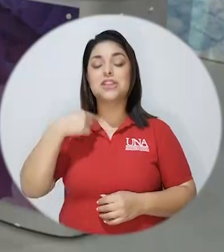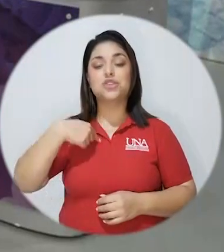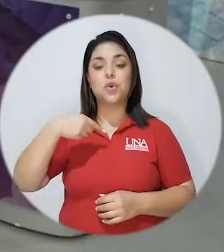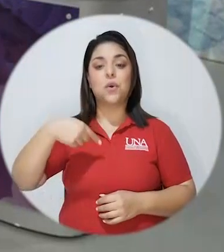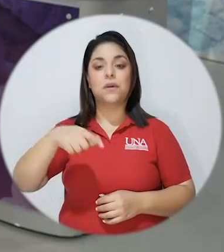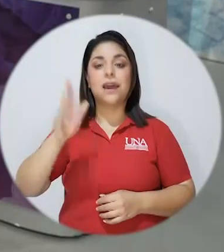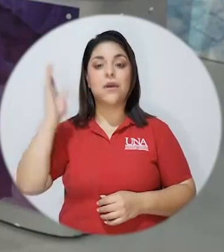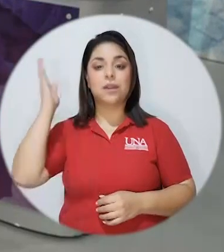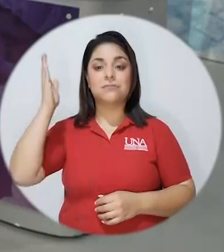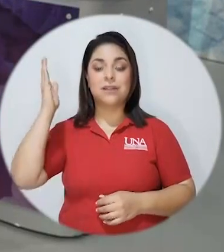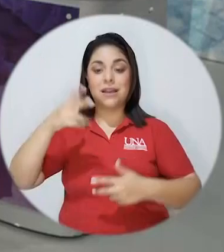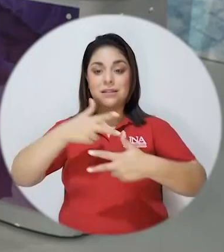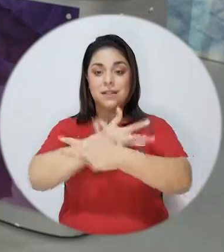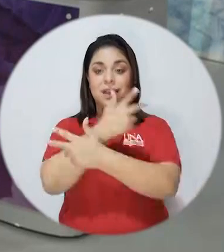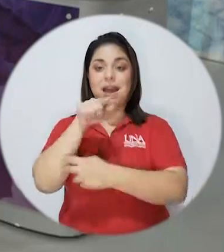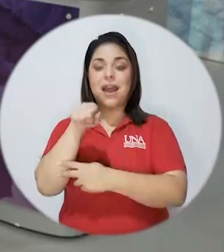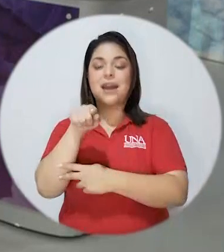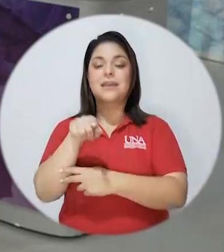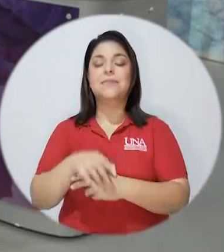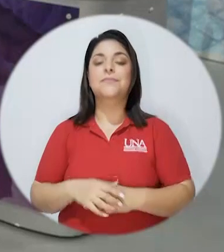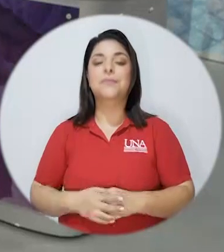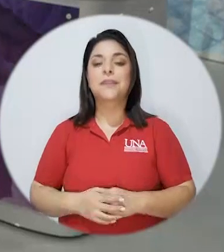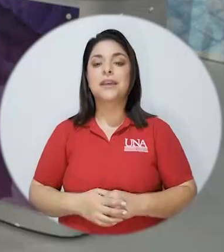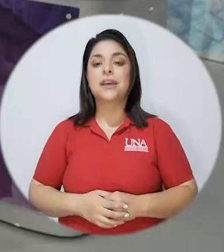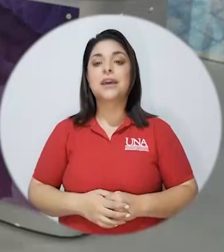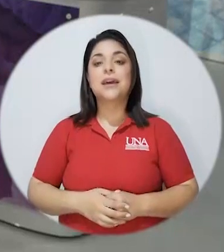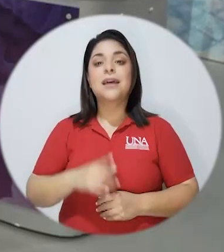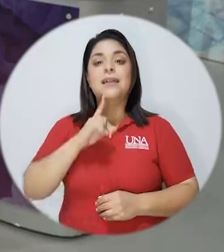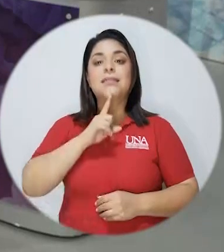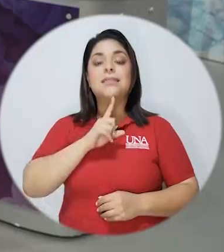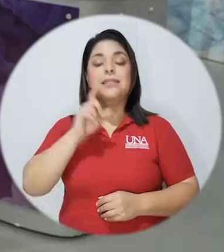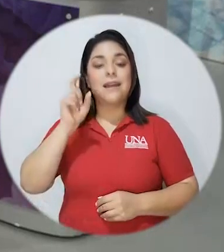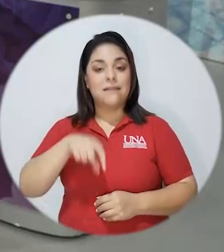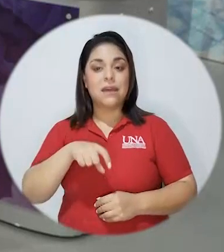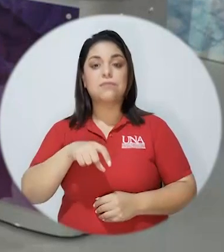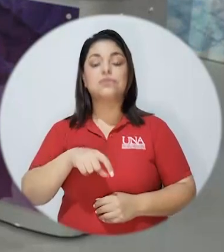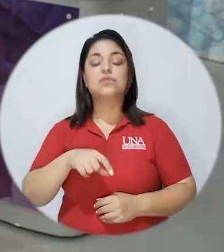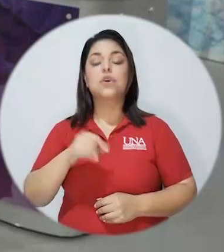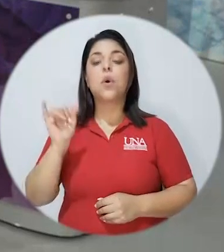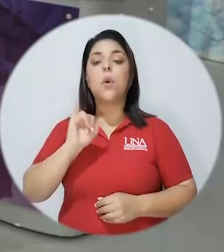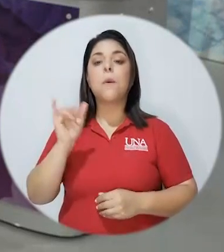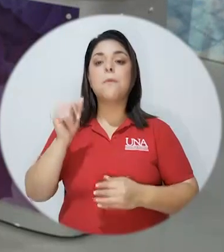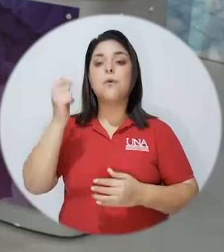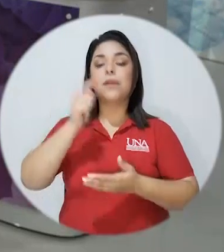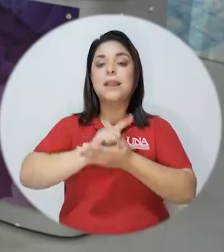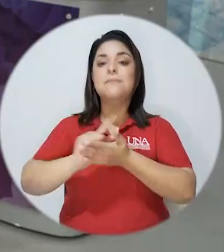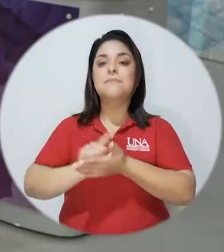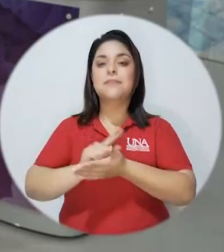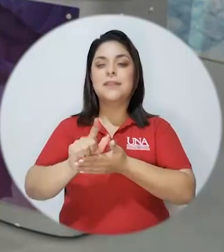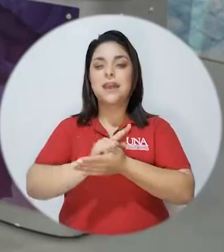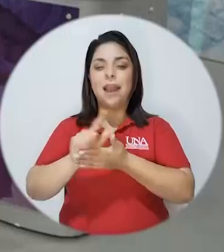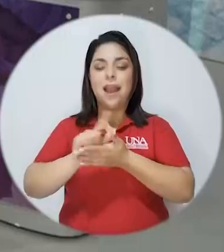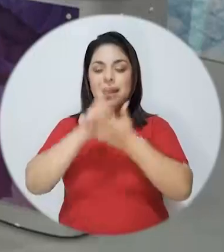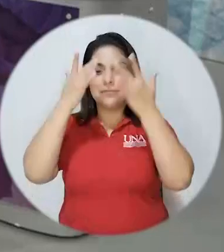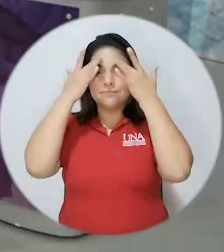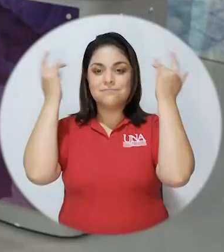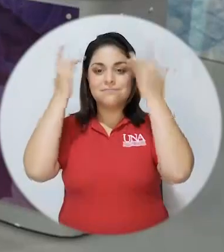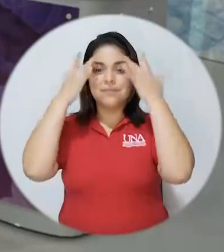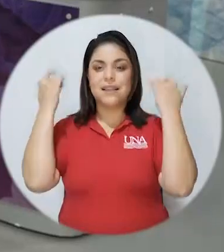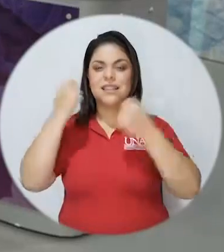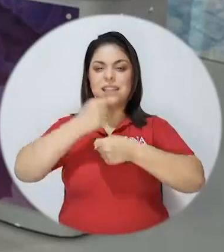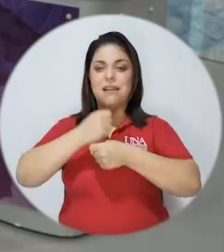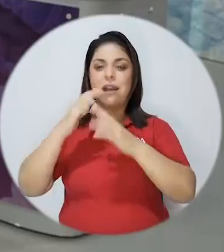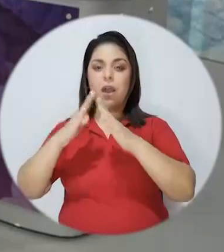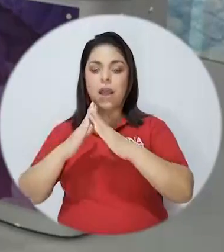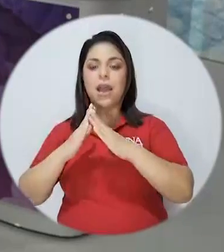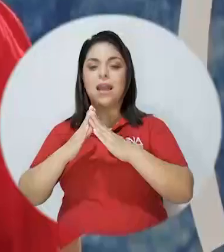un webinar que estuve, es el reto es desintoxicarnos del teletrabajo que tuvimos que hacer. Exacto. Porque ahorita subimos... Sí, porque tiene sus beneficios, pero la gente está muy